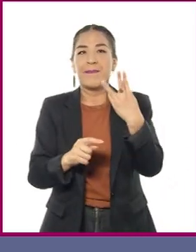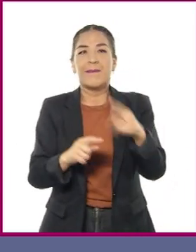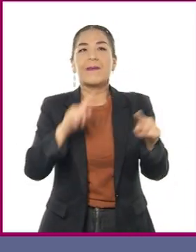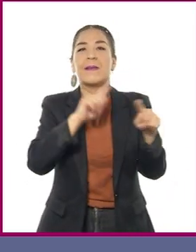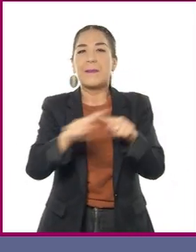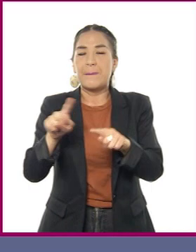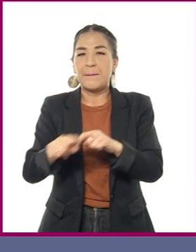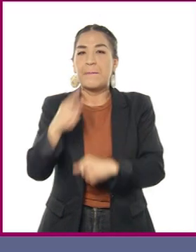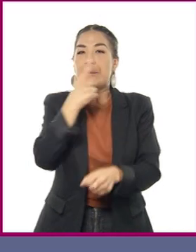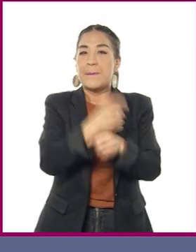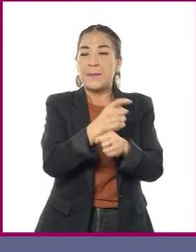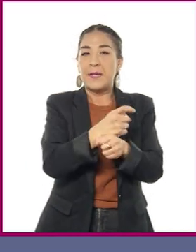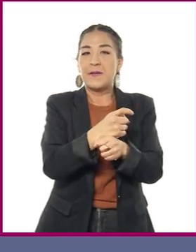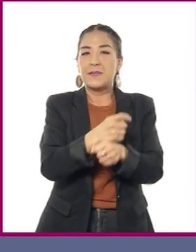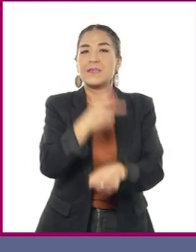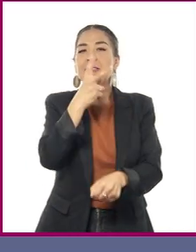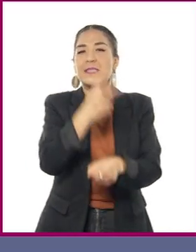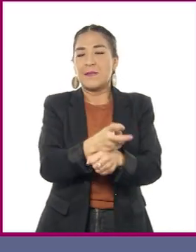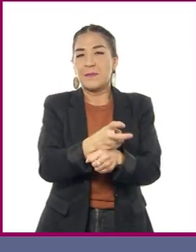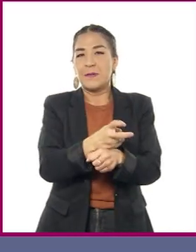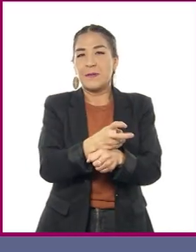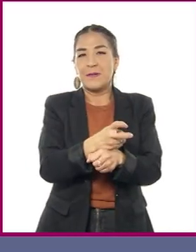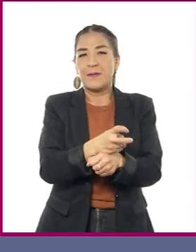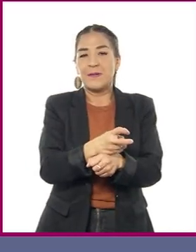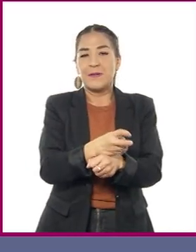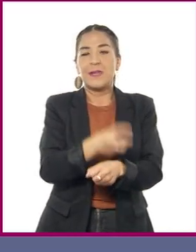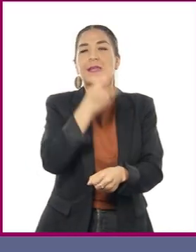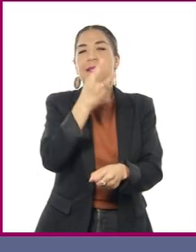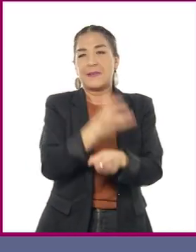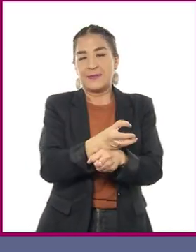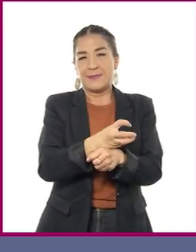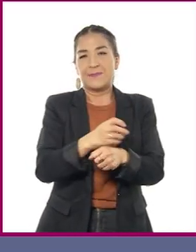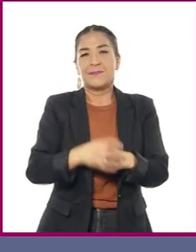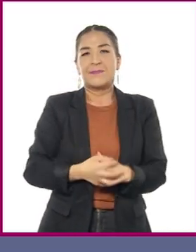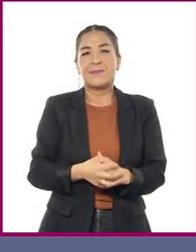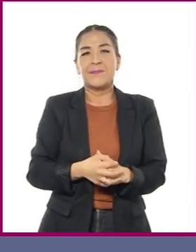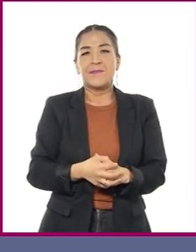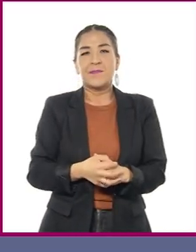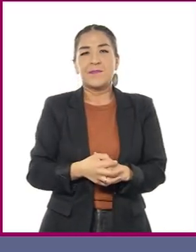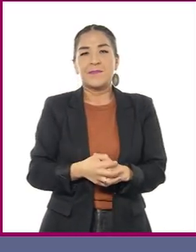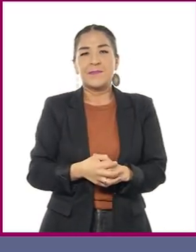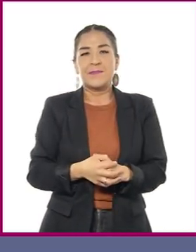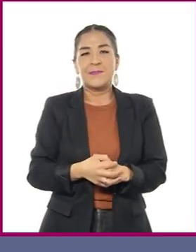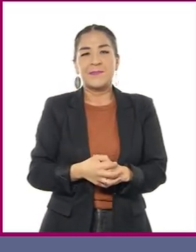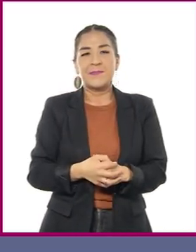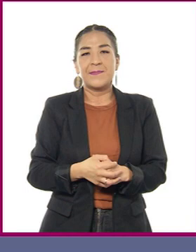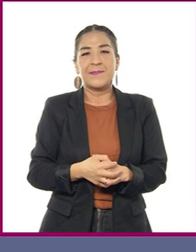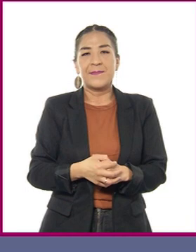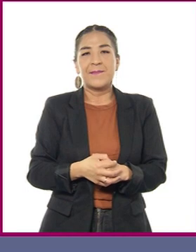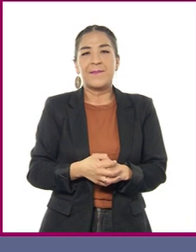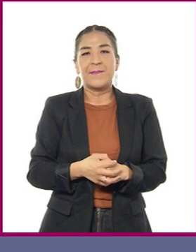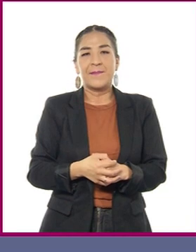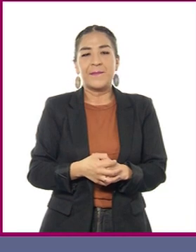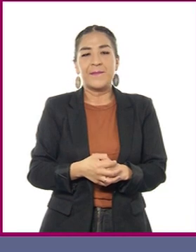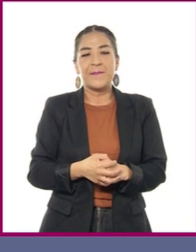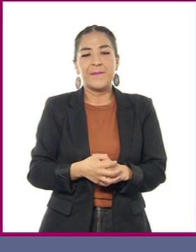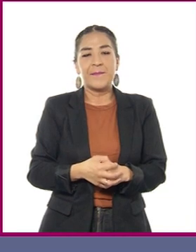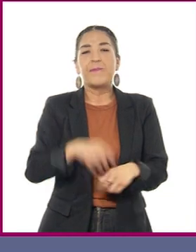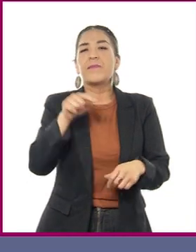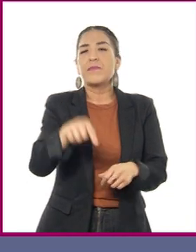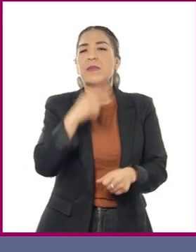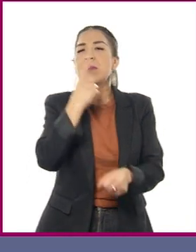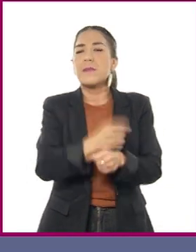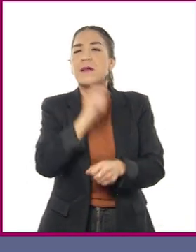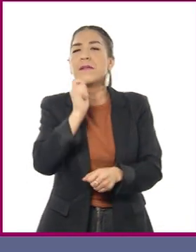primario, secundario y terciario. las actividades primarias tienen que ver con